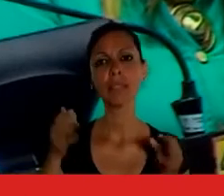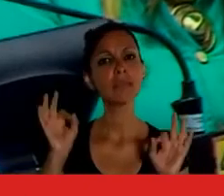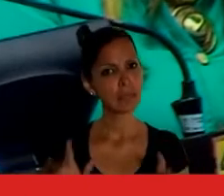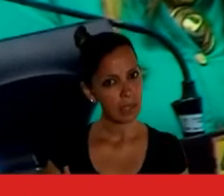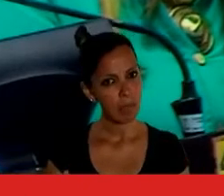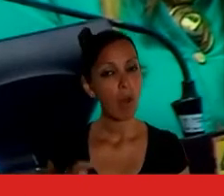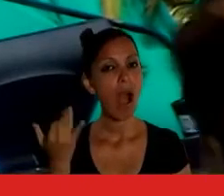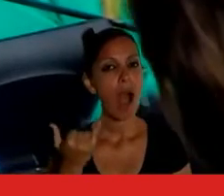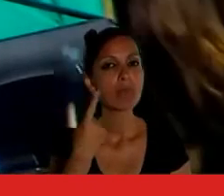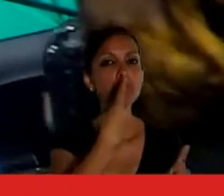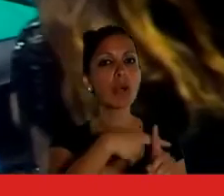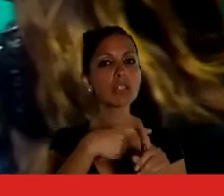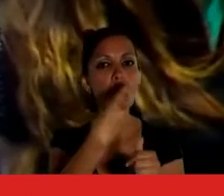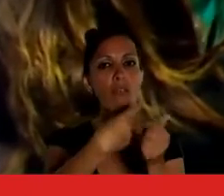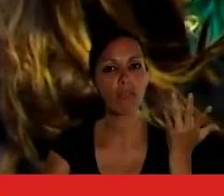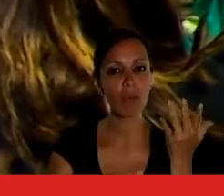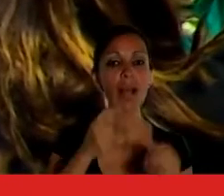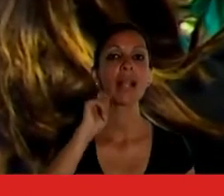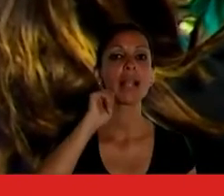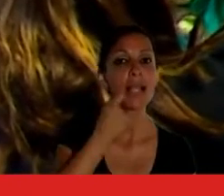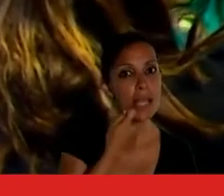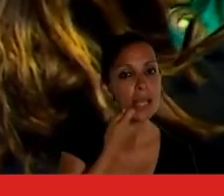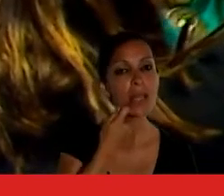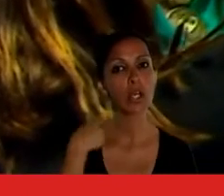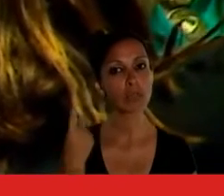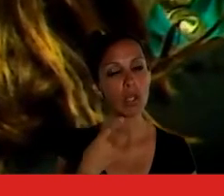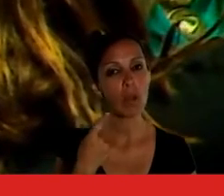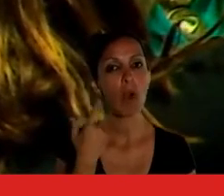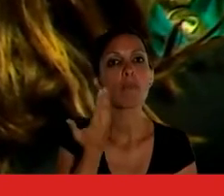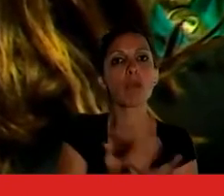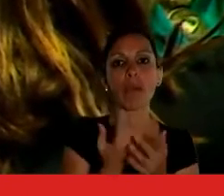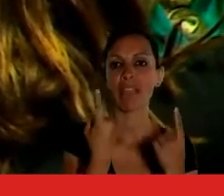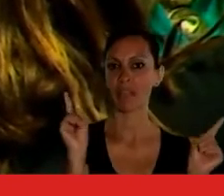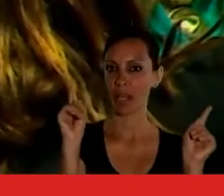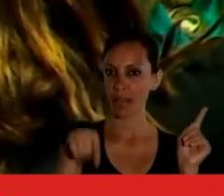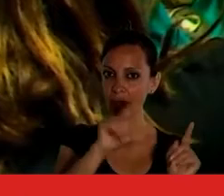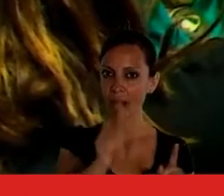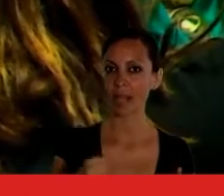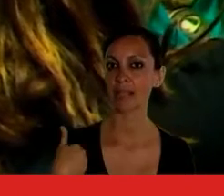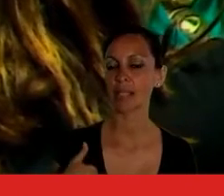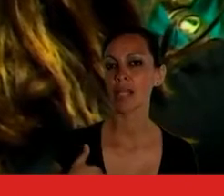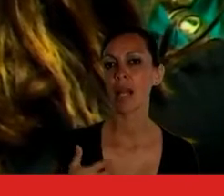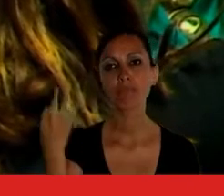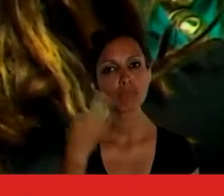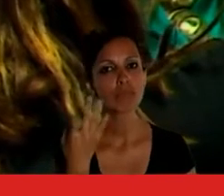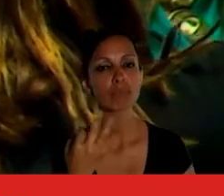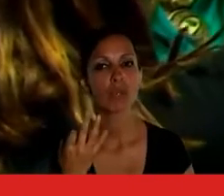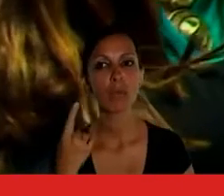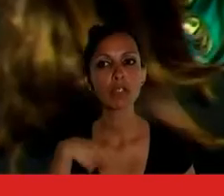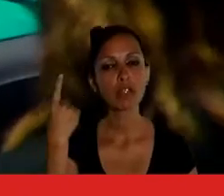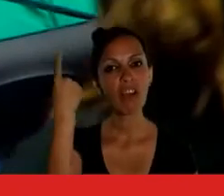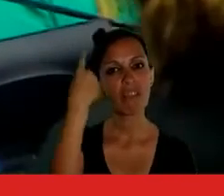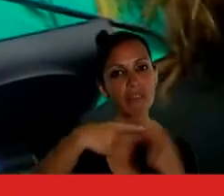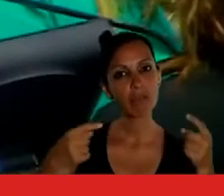muchas cosas buenas. Fue muy lindo construir una alternativa en la Argentina, fue muy lindo poder ampliarnos, que se